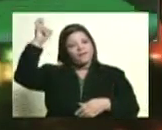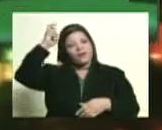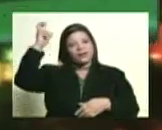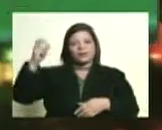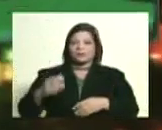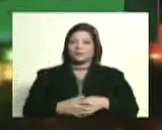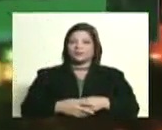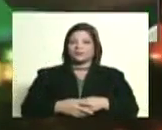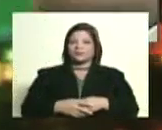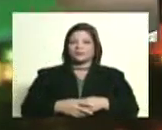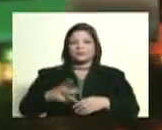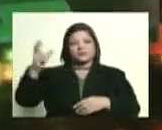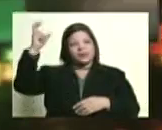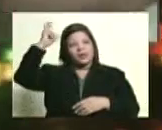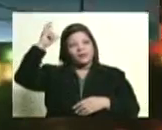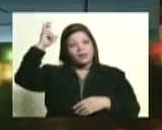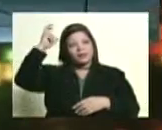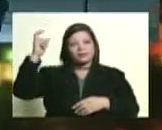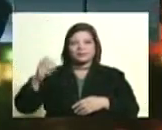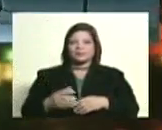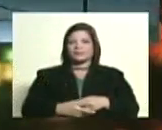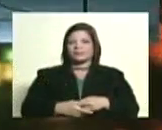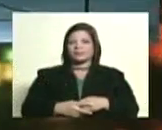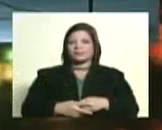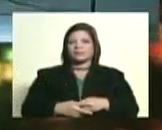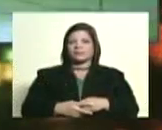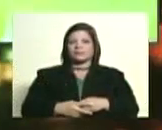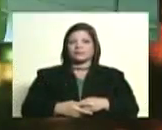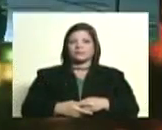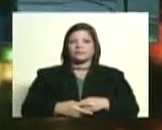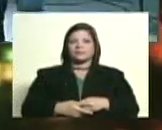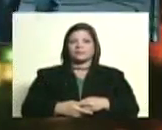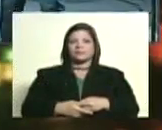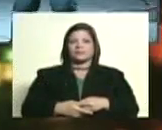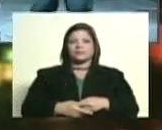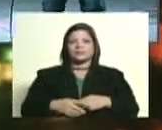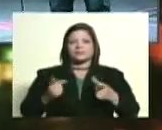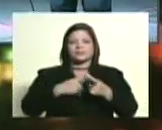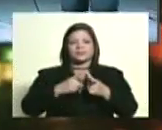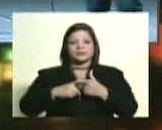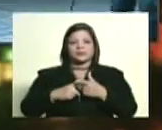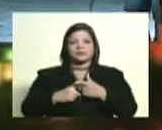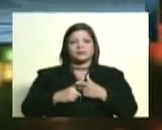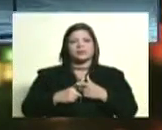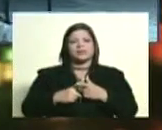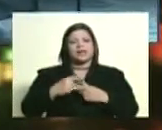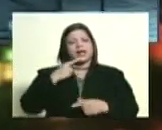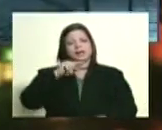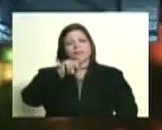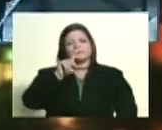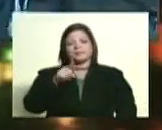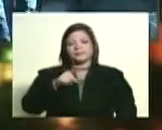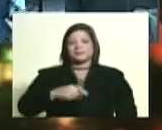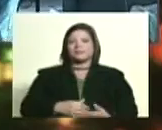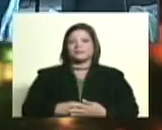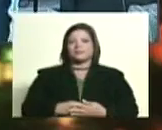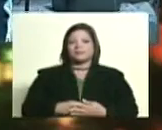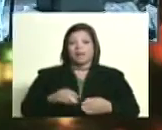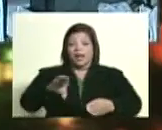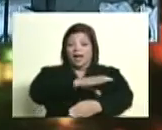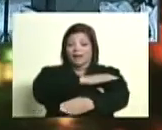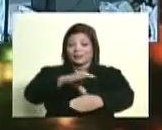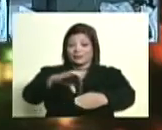desde la península de Paraguaná. Mira, Alí, tú sabes que el